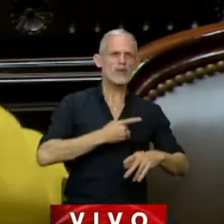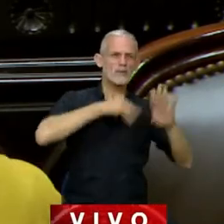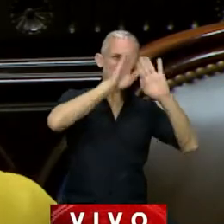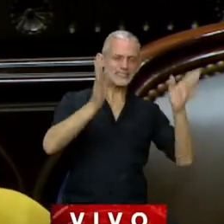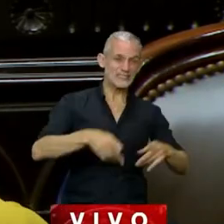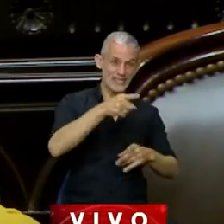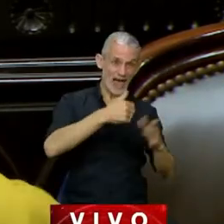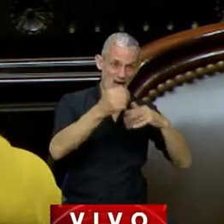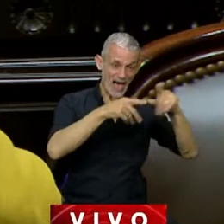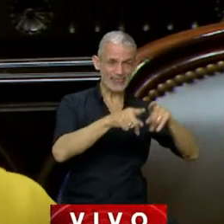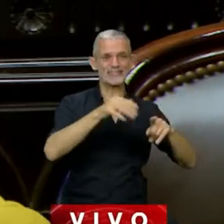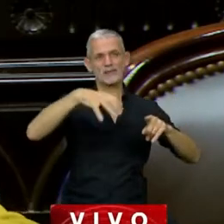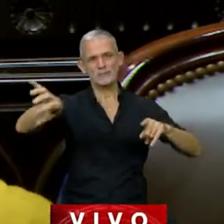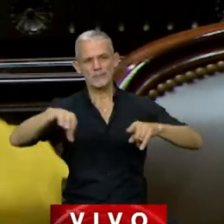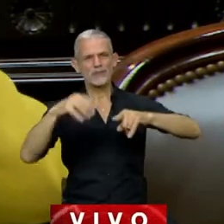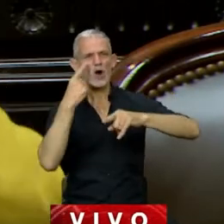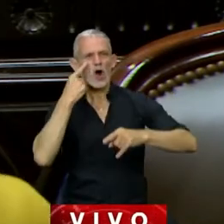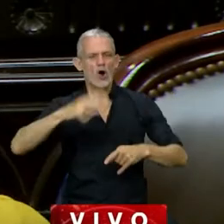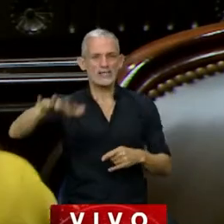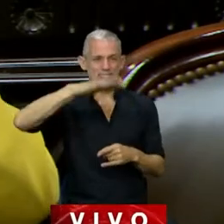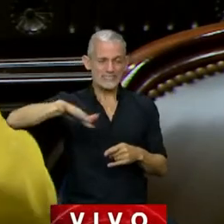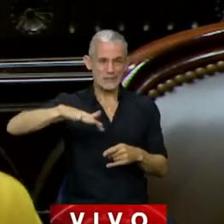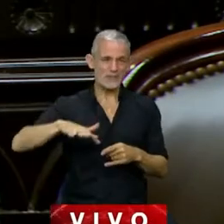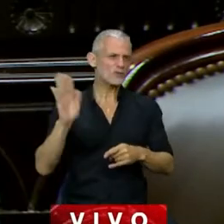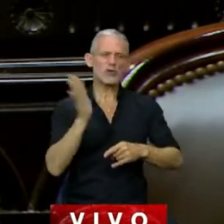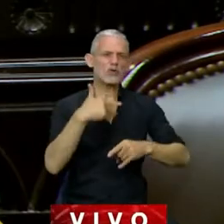universidades y áreas del conocimiento en